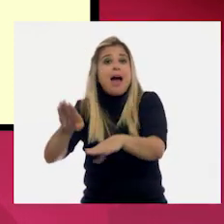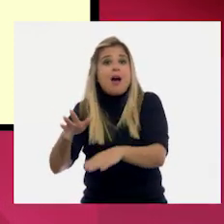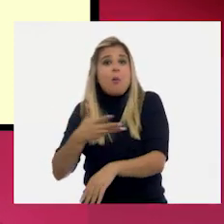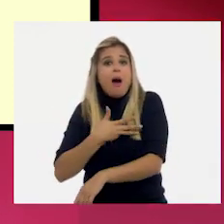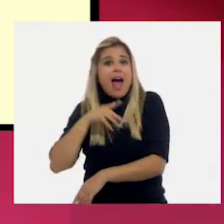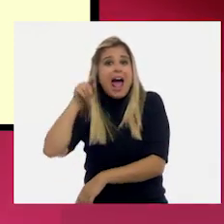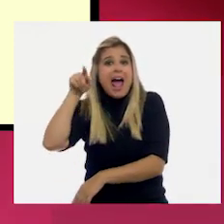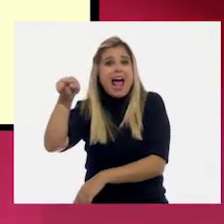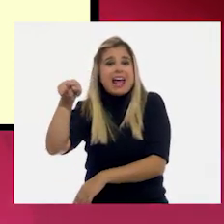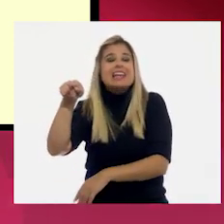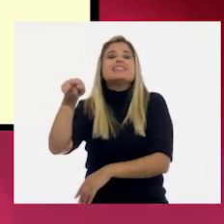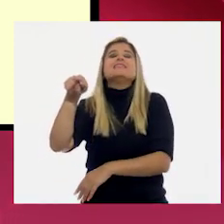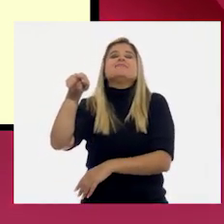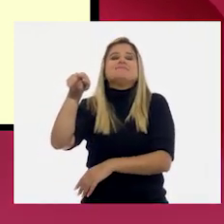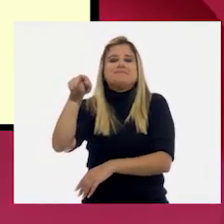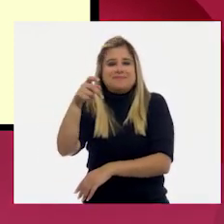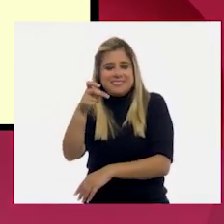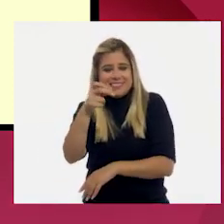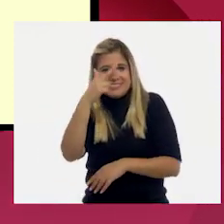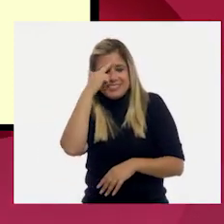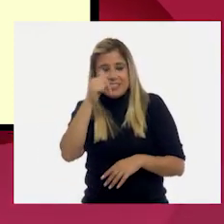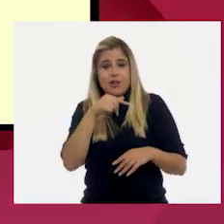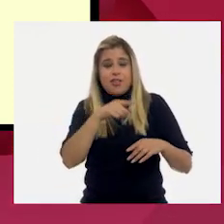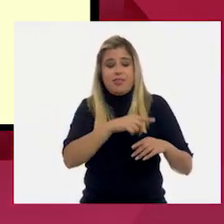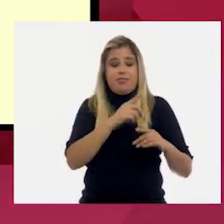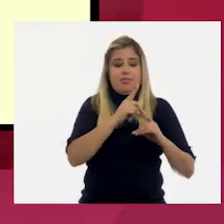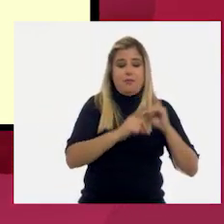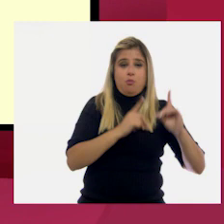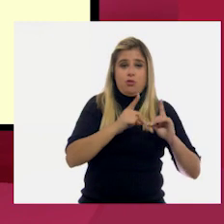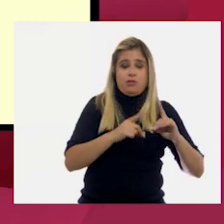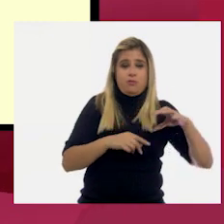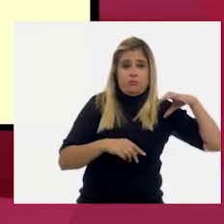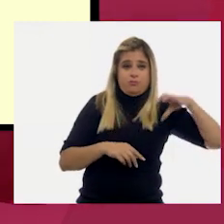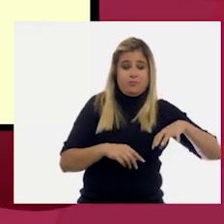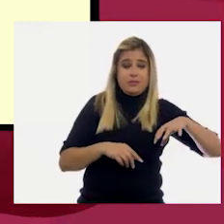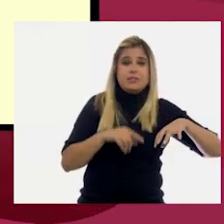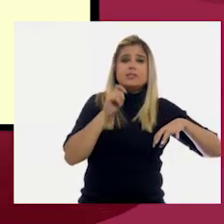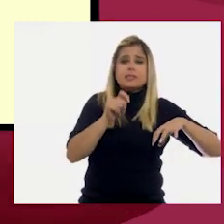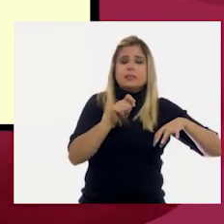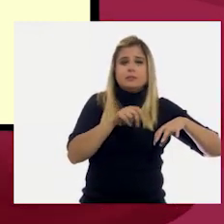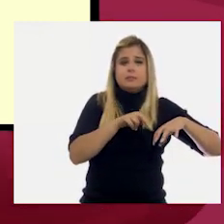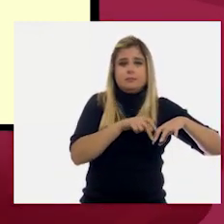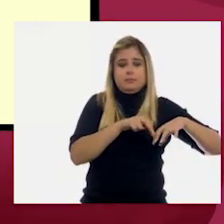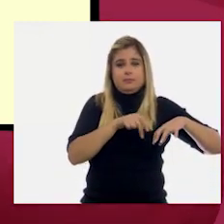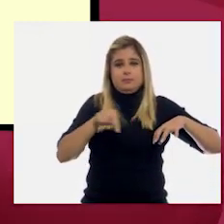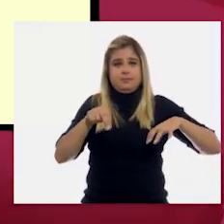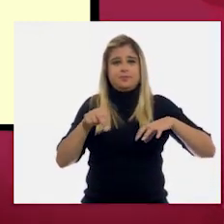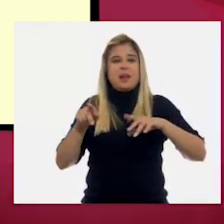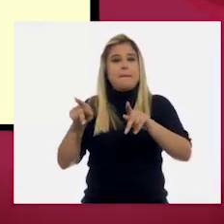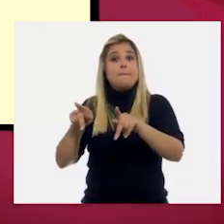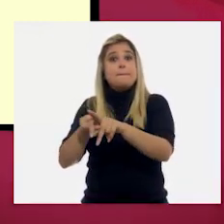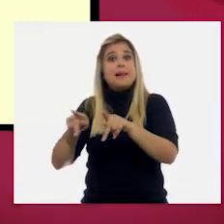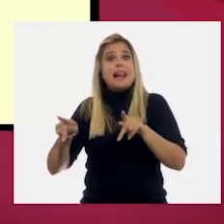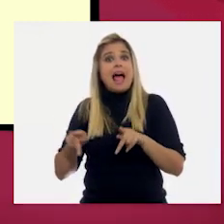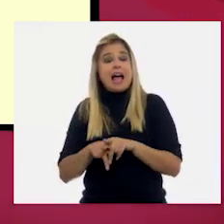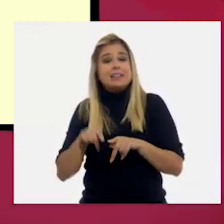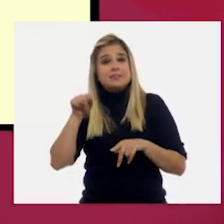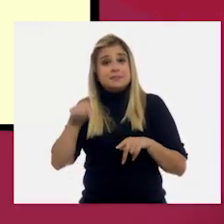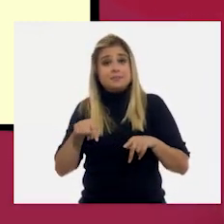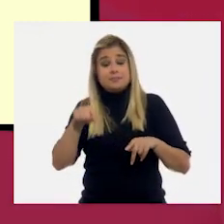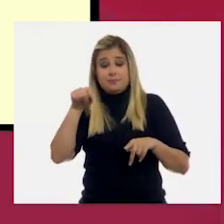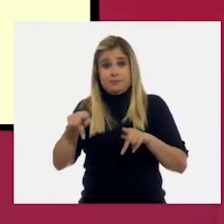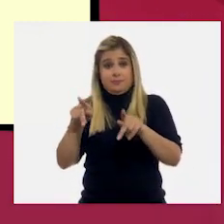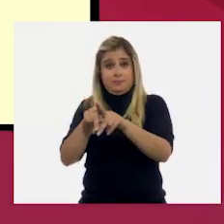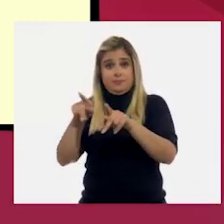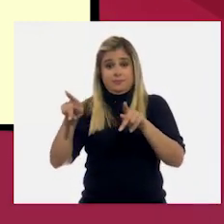razón. Entonces, para ir del deportivo al mercado, lo primero que tenemos que hacer es acercarnos a la plaza, ¿cierto? Y desde ahí de